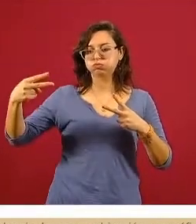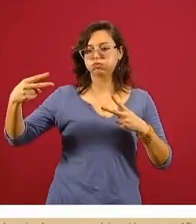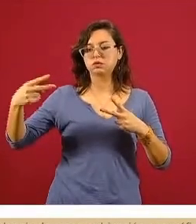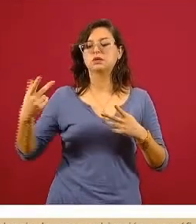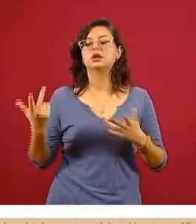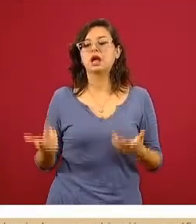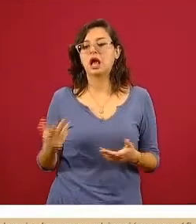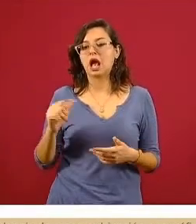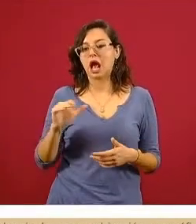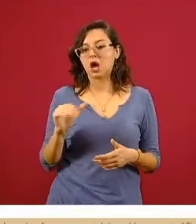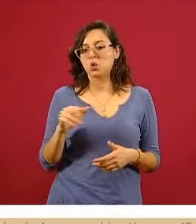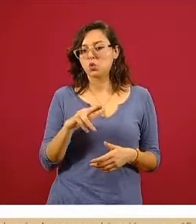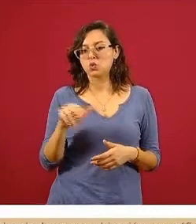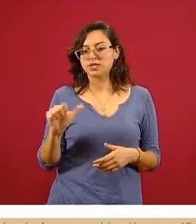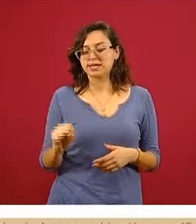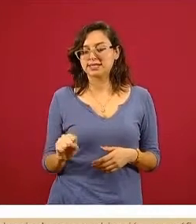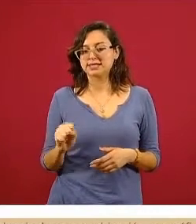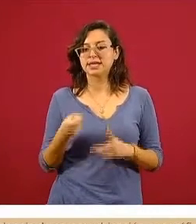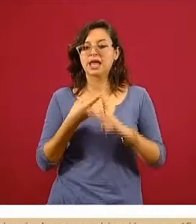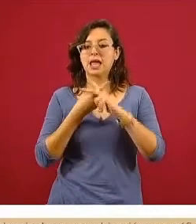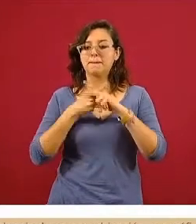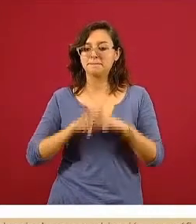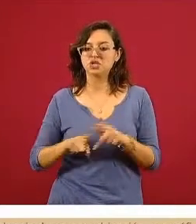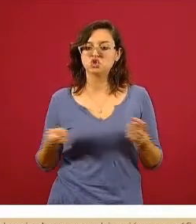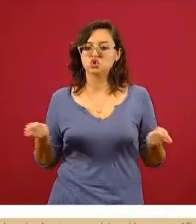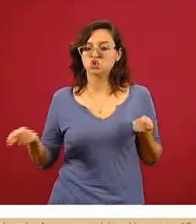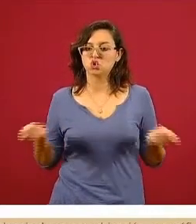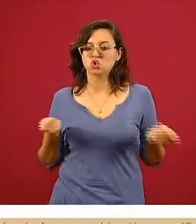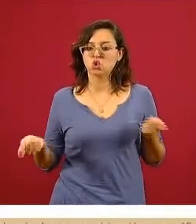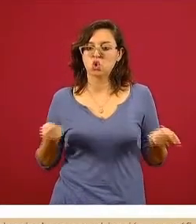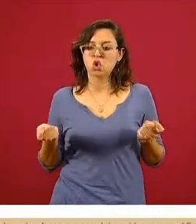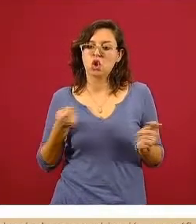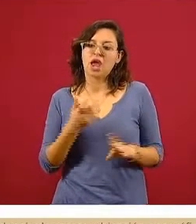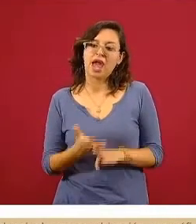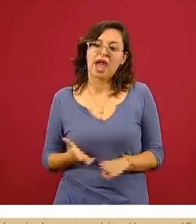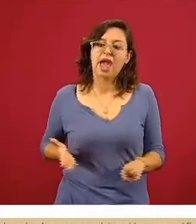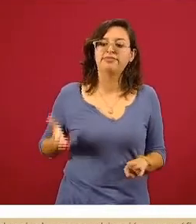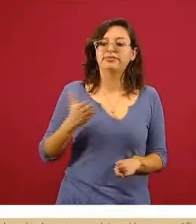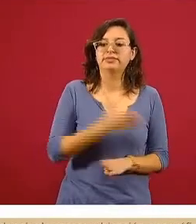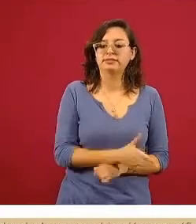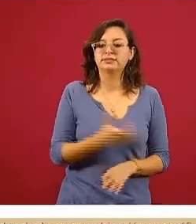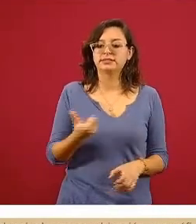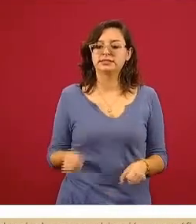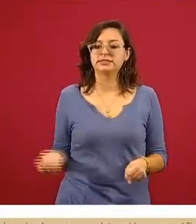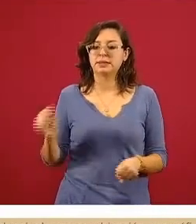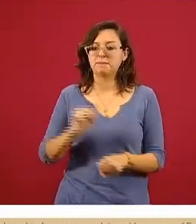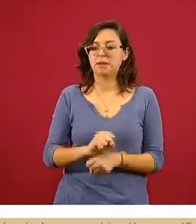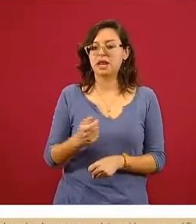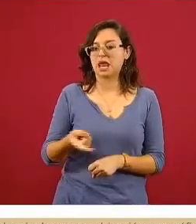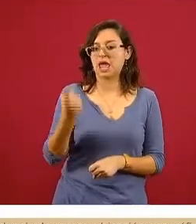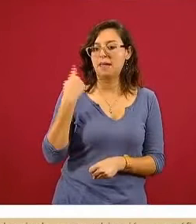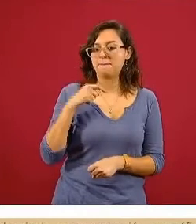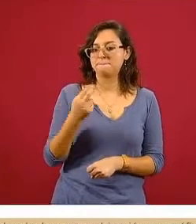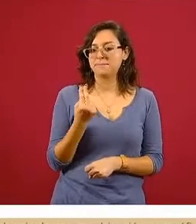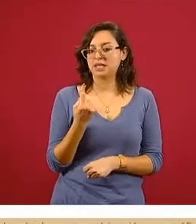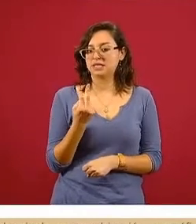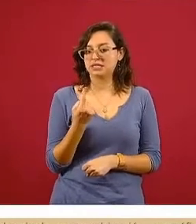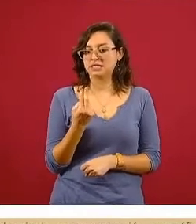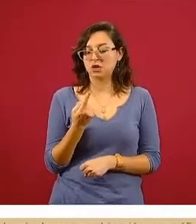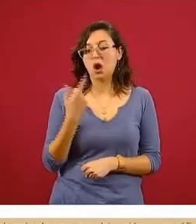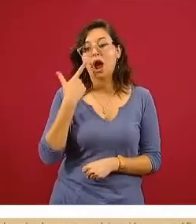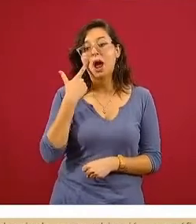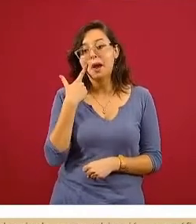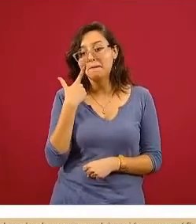aunque Acuñas empezó a evidenciar un control a partir precisamente de la última semana prácticamente. Habrá que ver esto, qué